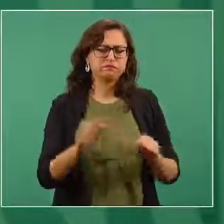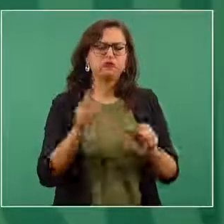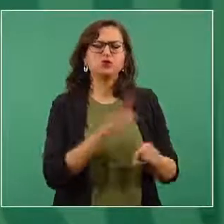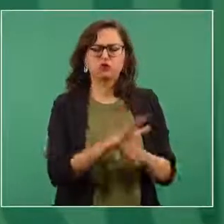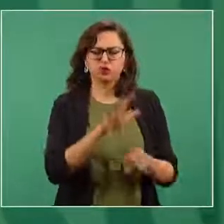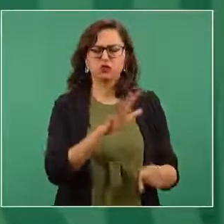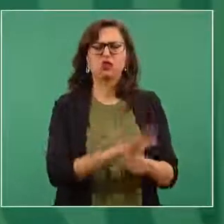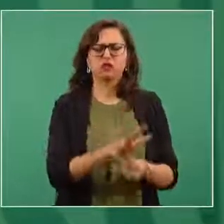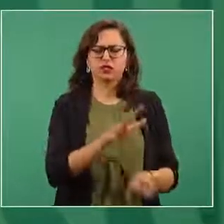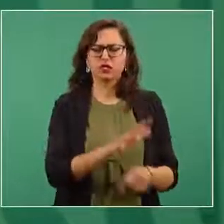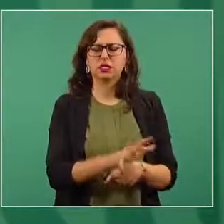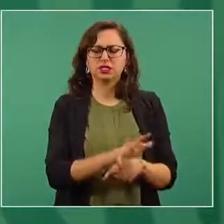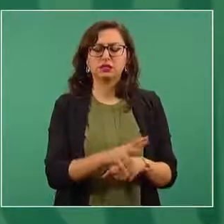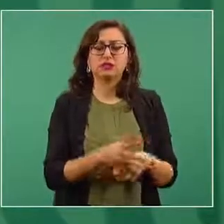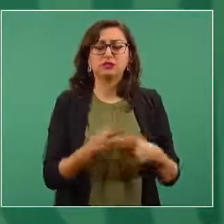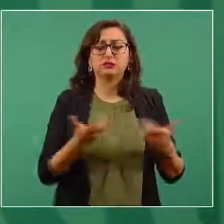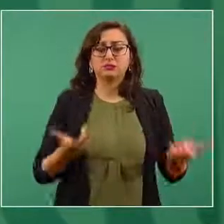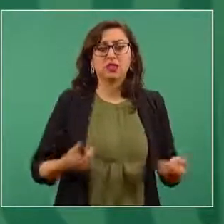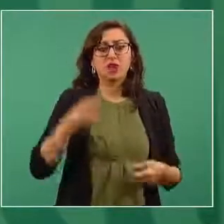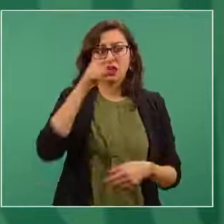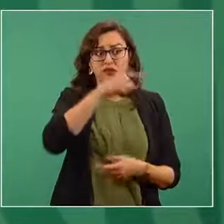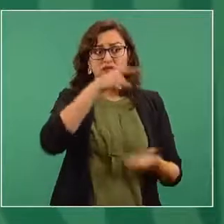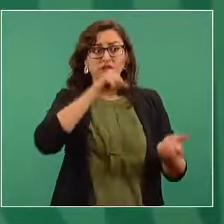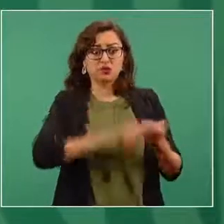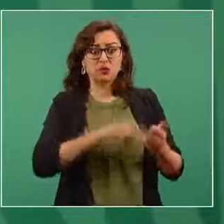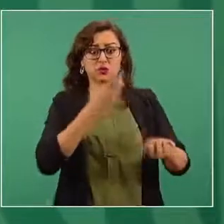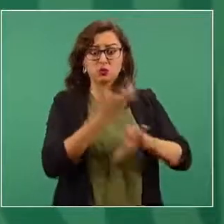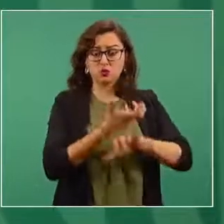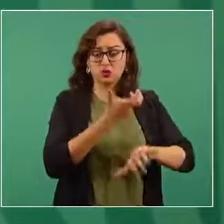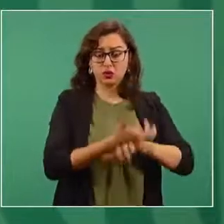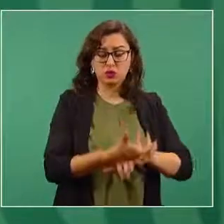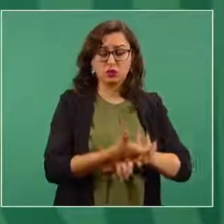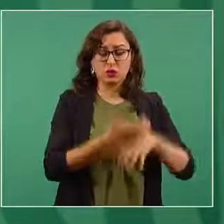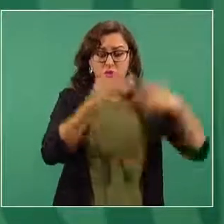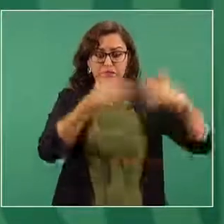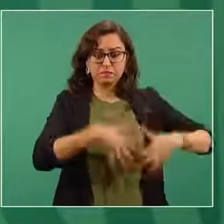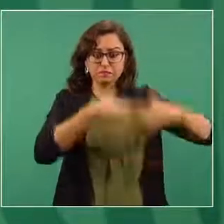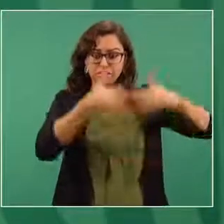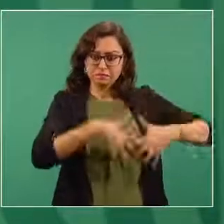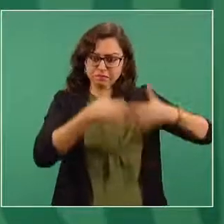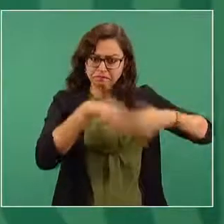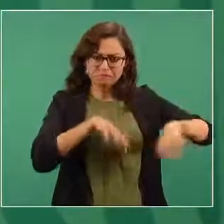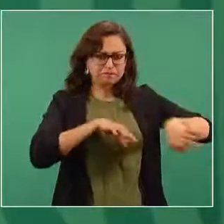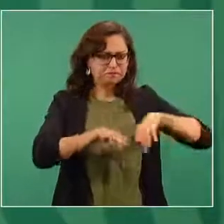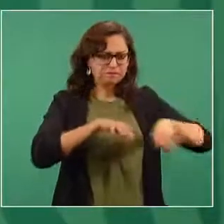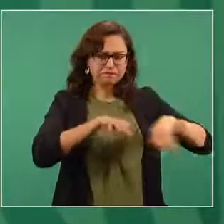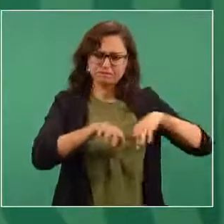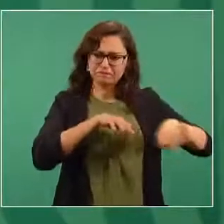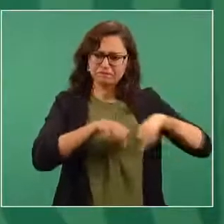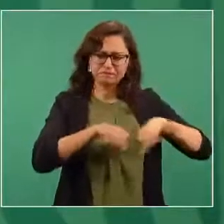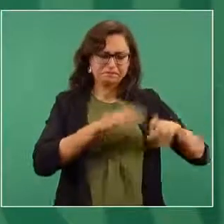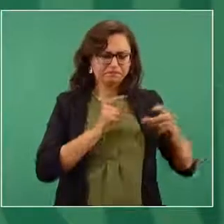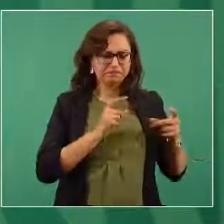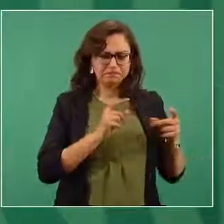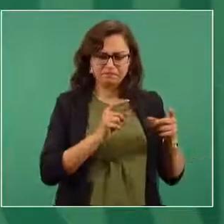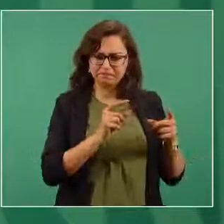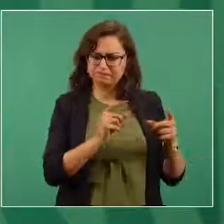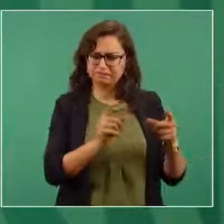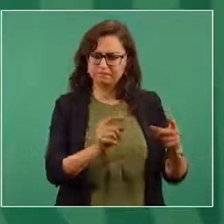las farmacéuticas con sede en Estados Unidos están en capacidad de